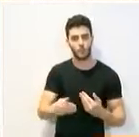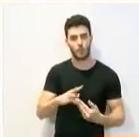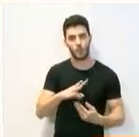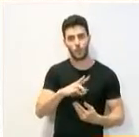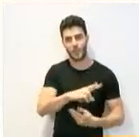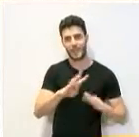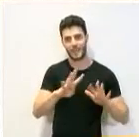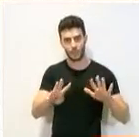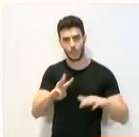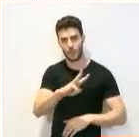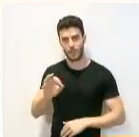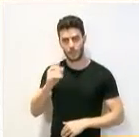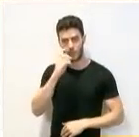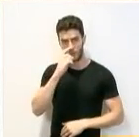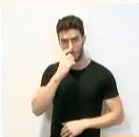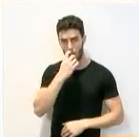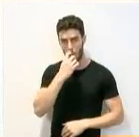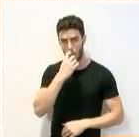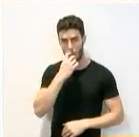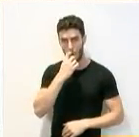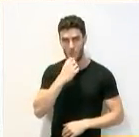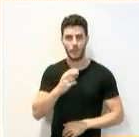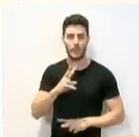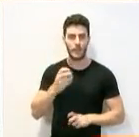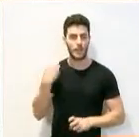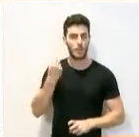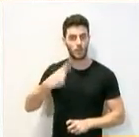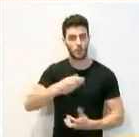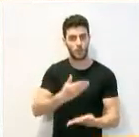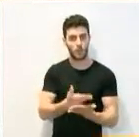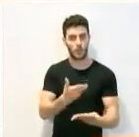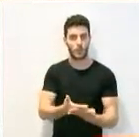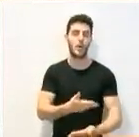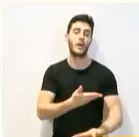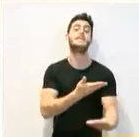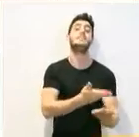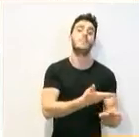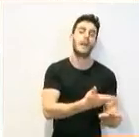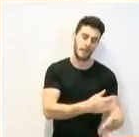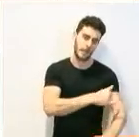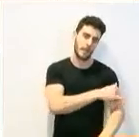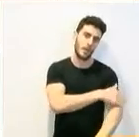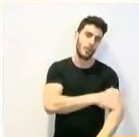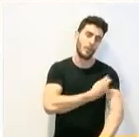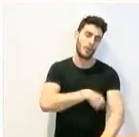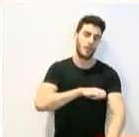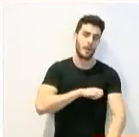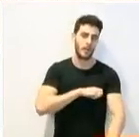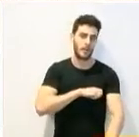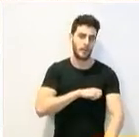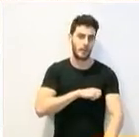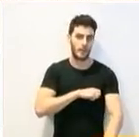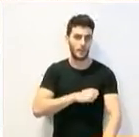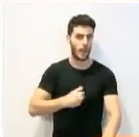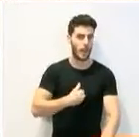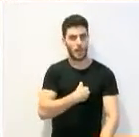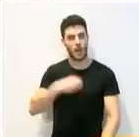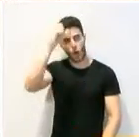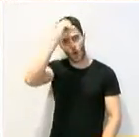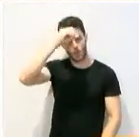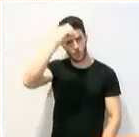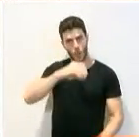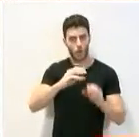30 de junio. En ese sentido, también pedimos que se inste al Gobierno de España a modificar la actual posición y liderar en el